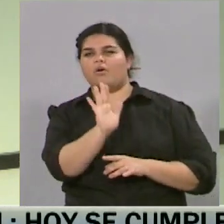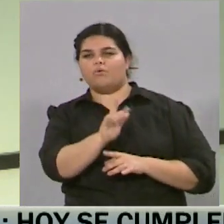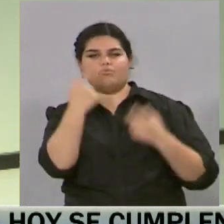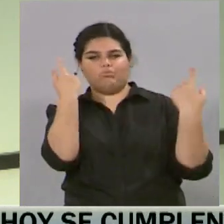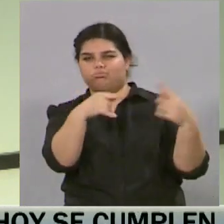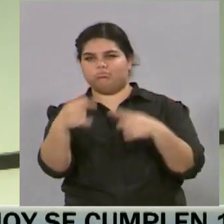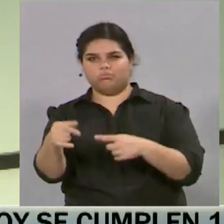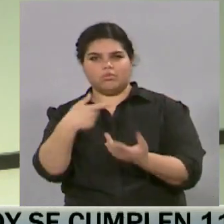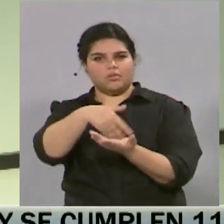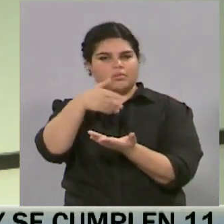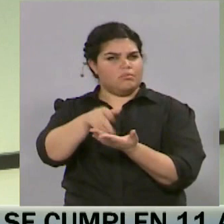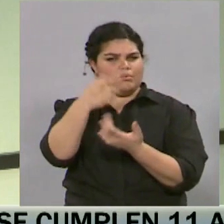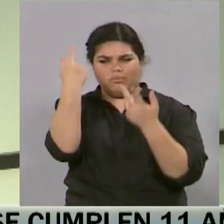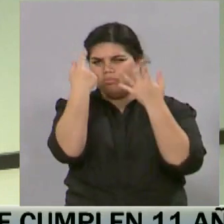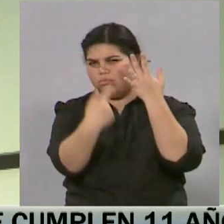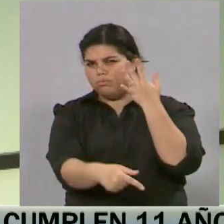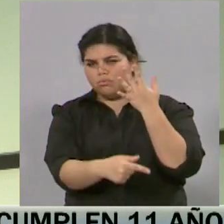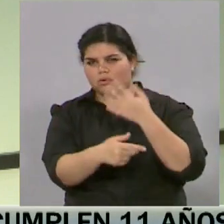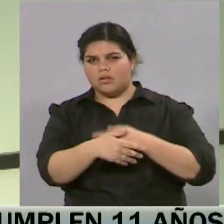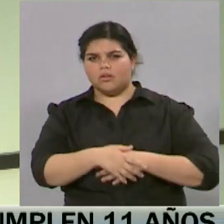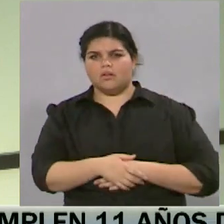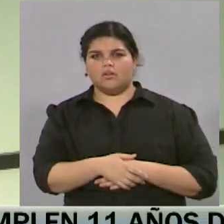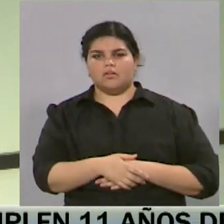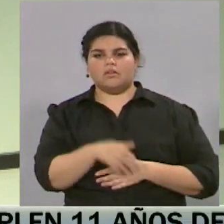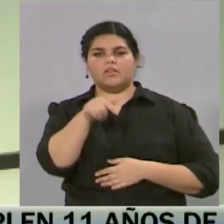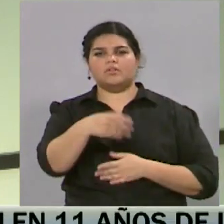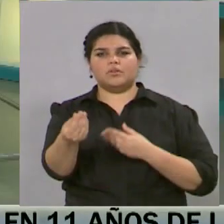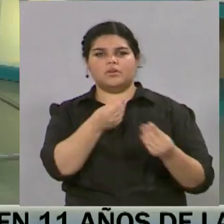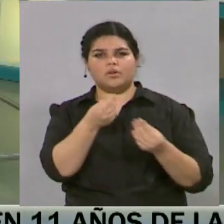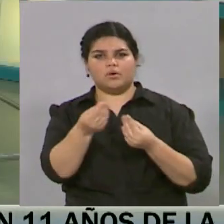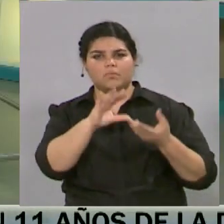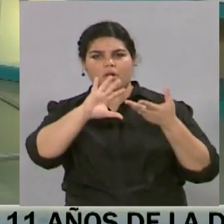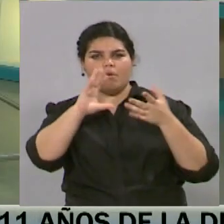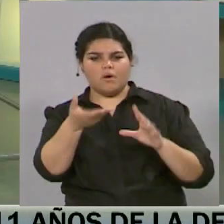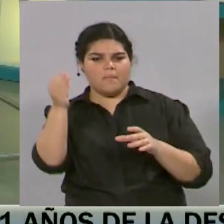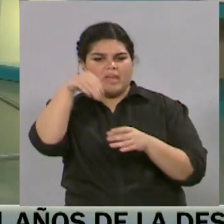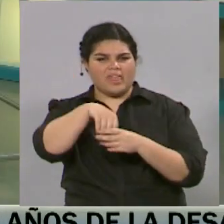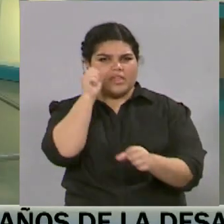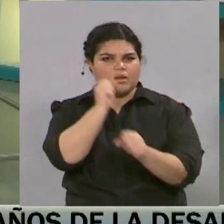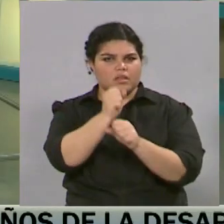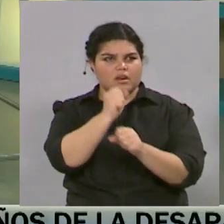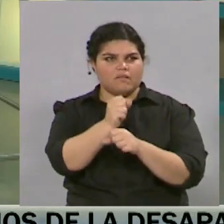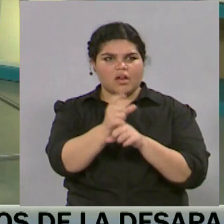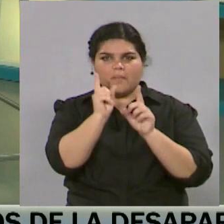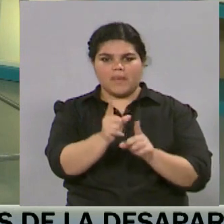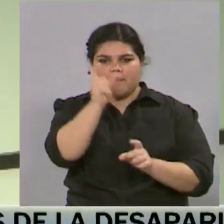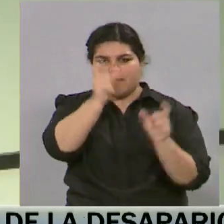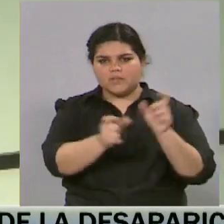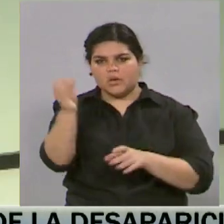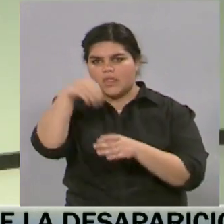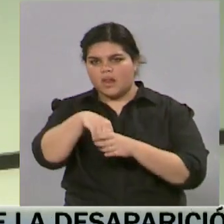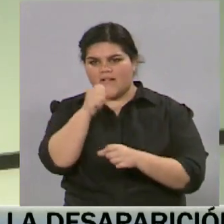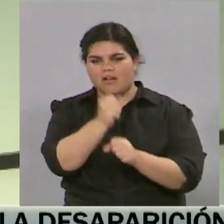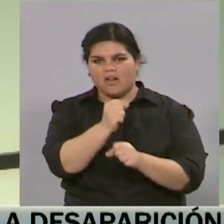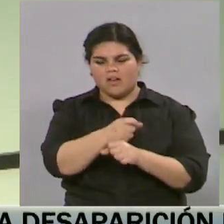discriminaciones, las cuales generan una persecución dentro del ámbito del trabajo entre los propios trabajadores, que es bastante